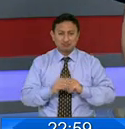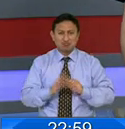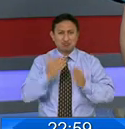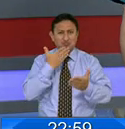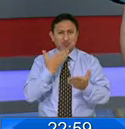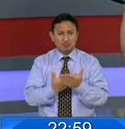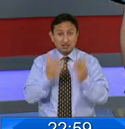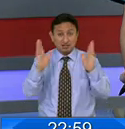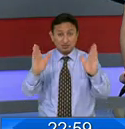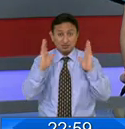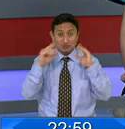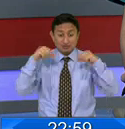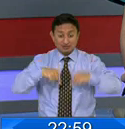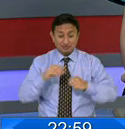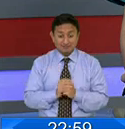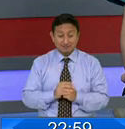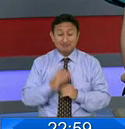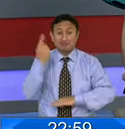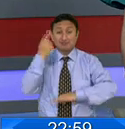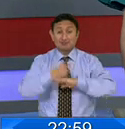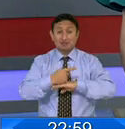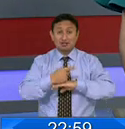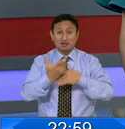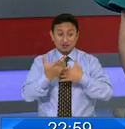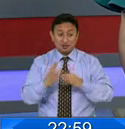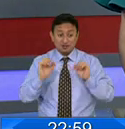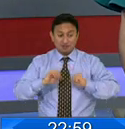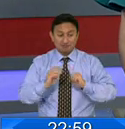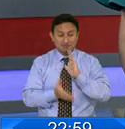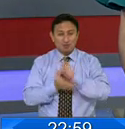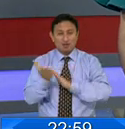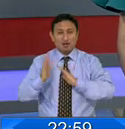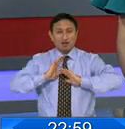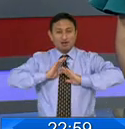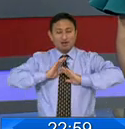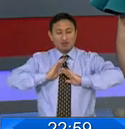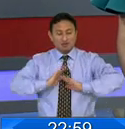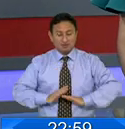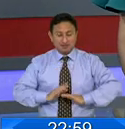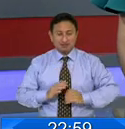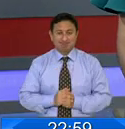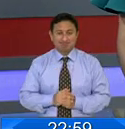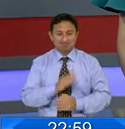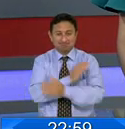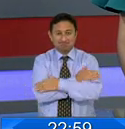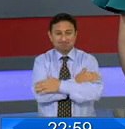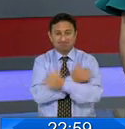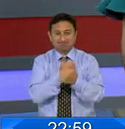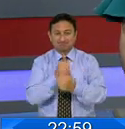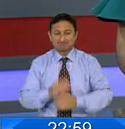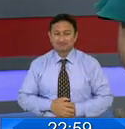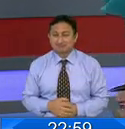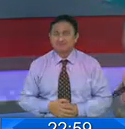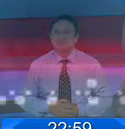Gracias por acompañarnos finalizando la jornada. Momento ya de descansar. Un abrazo grande.